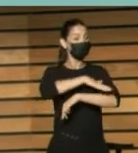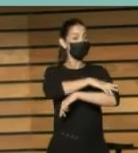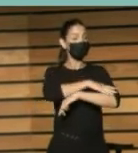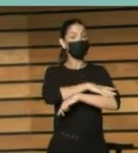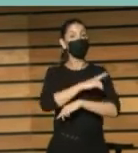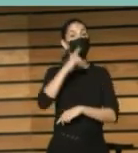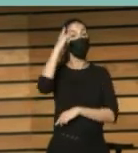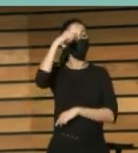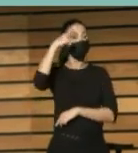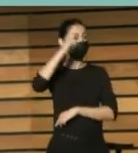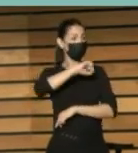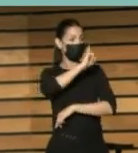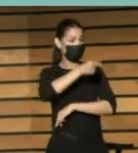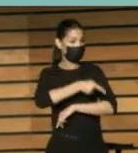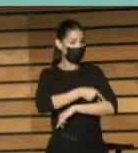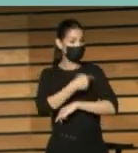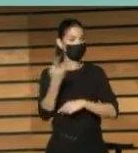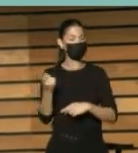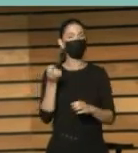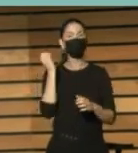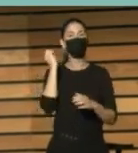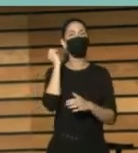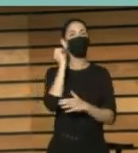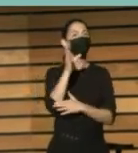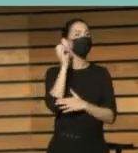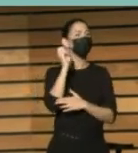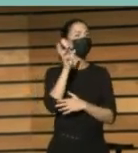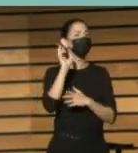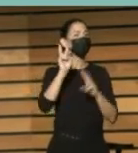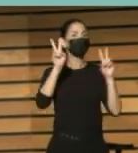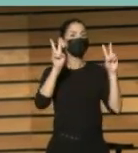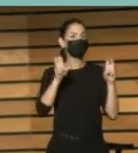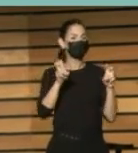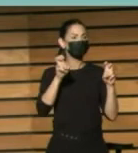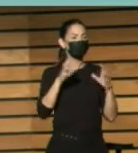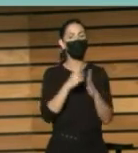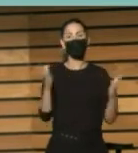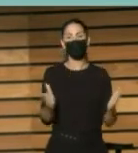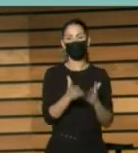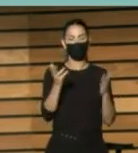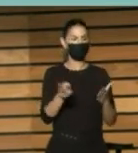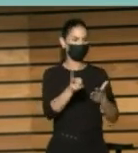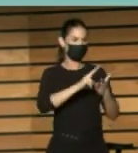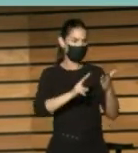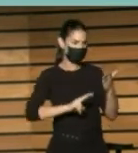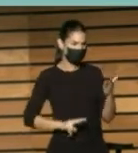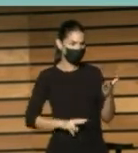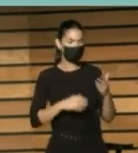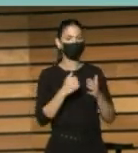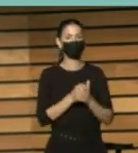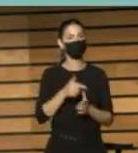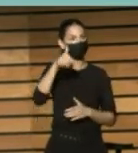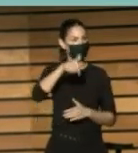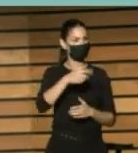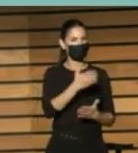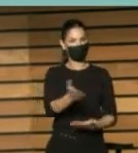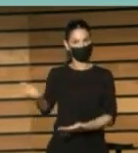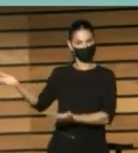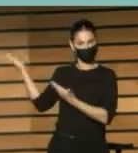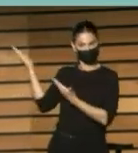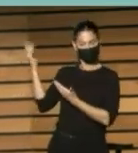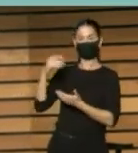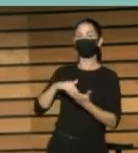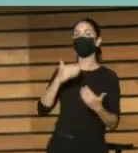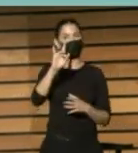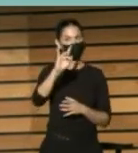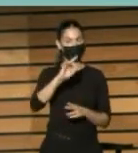que nos va a hablar del papel de las bibliotecas en el fomento de la lectura y que ya está aquí. Hola, María José.